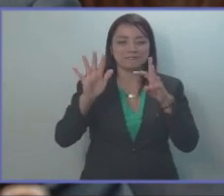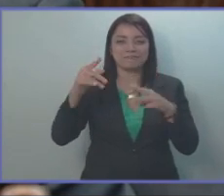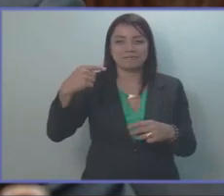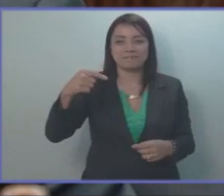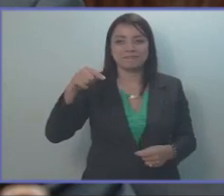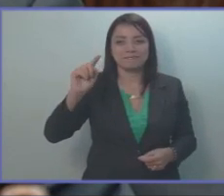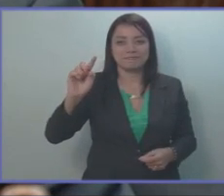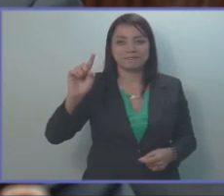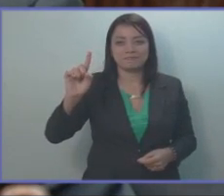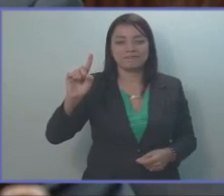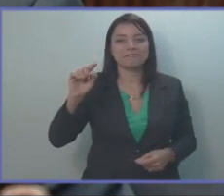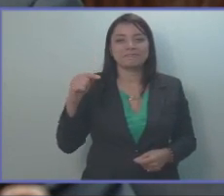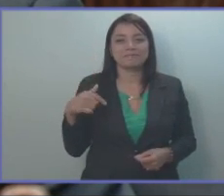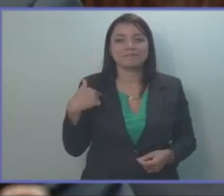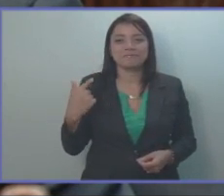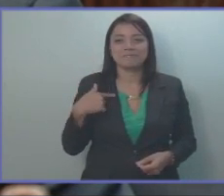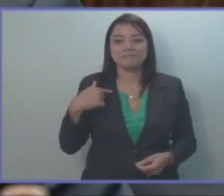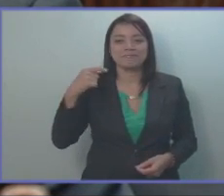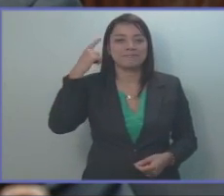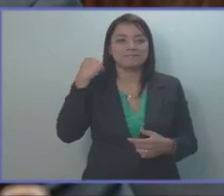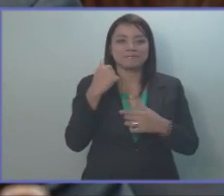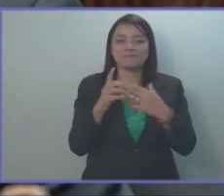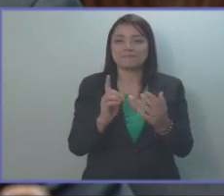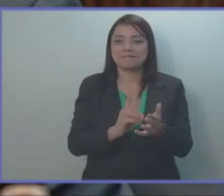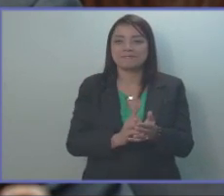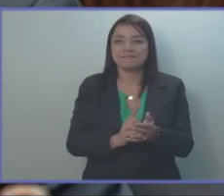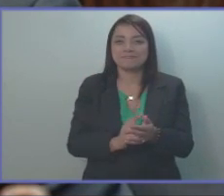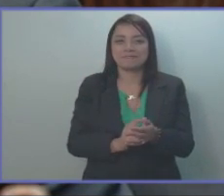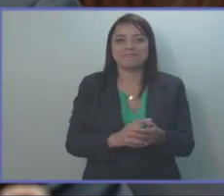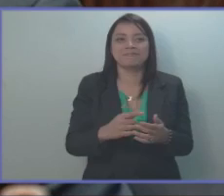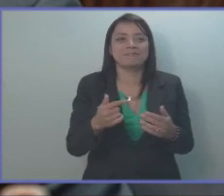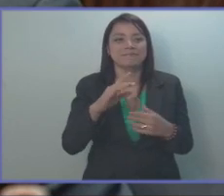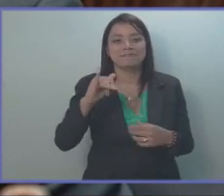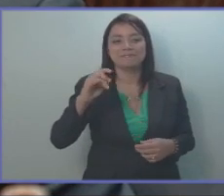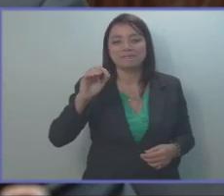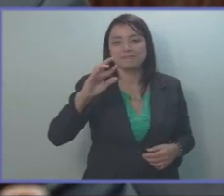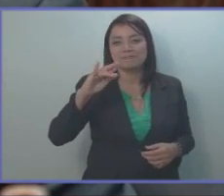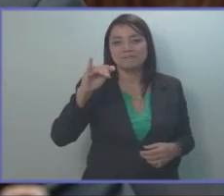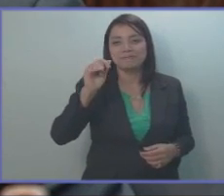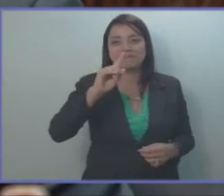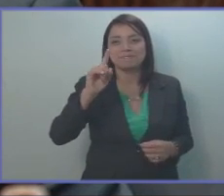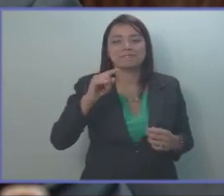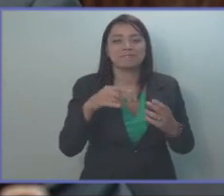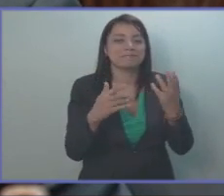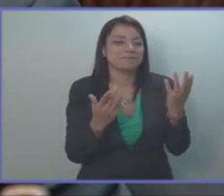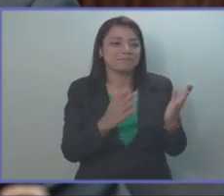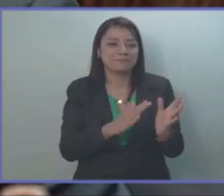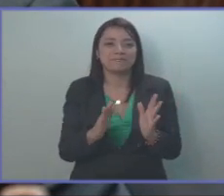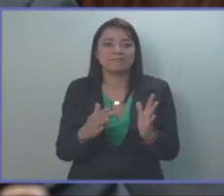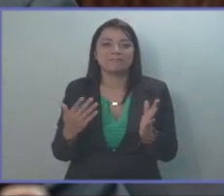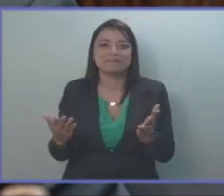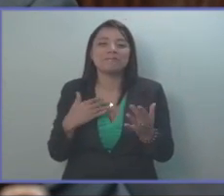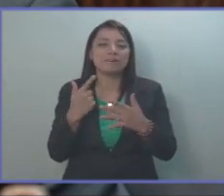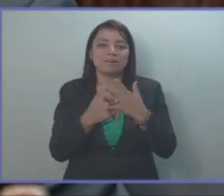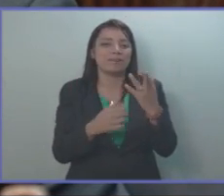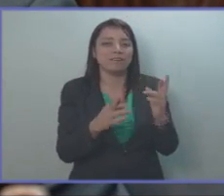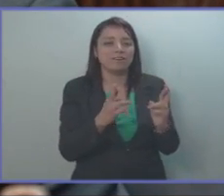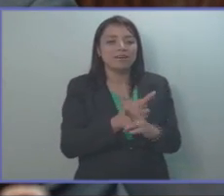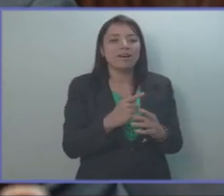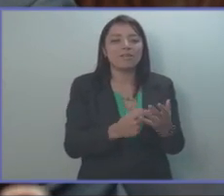2018-1, iniciativa del diputado José Antonio Almendaris Rivas, en el sentido se reforme la